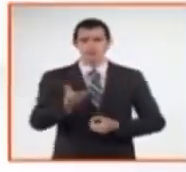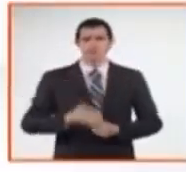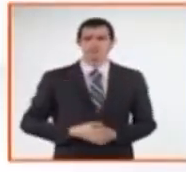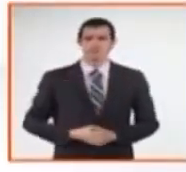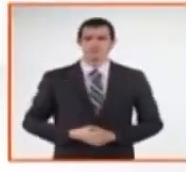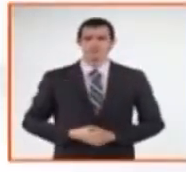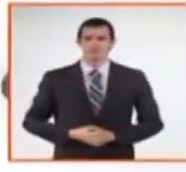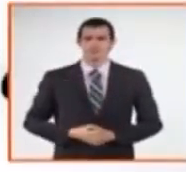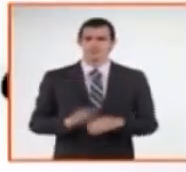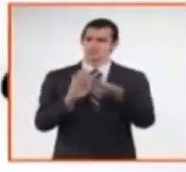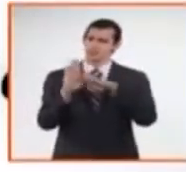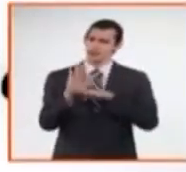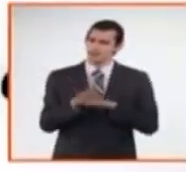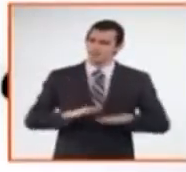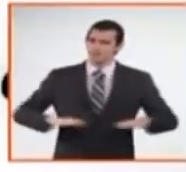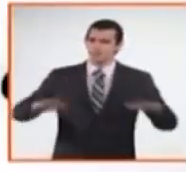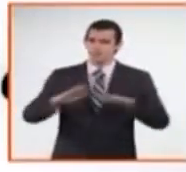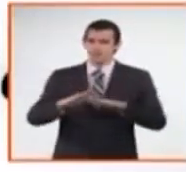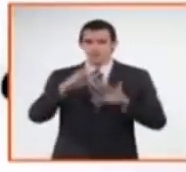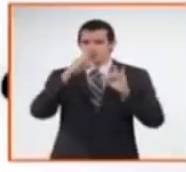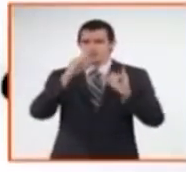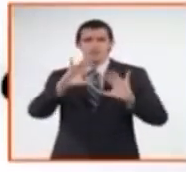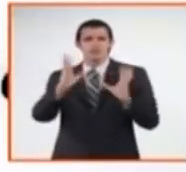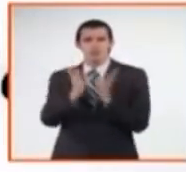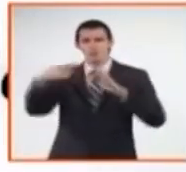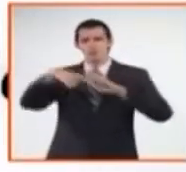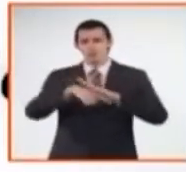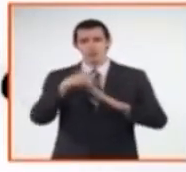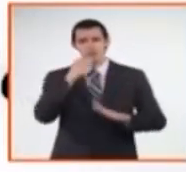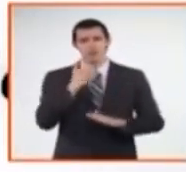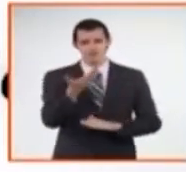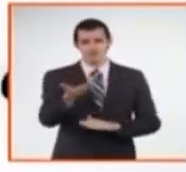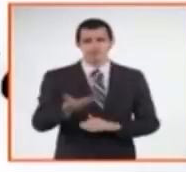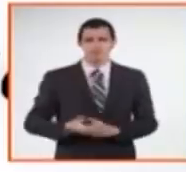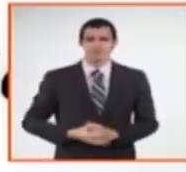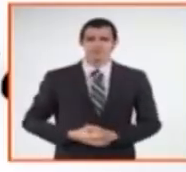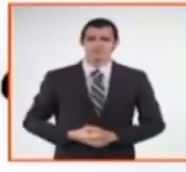mesa redonda más allá de la noticia